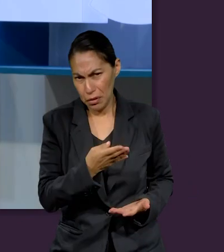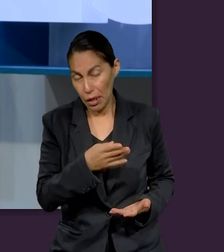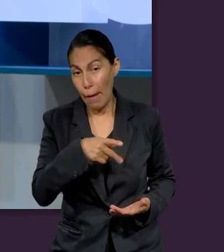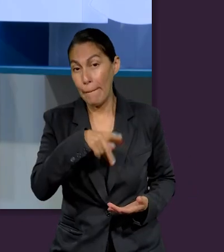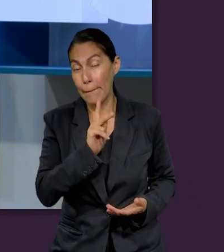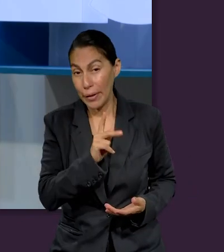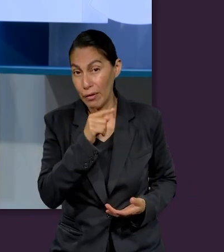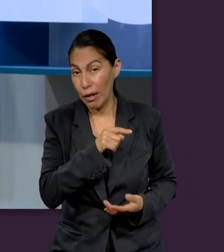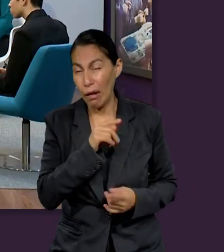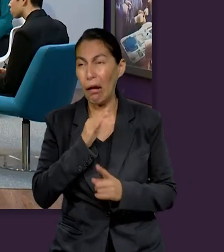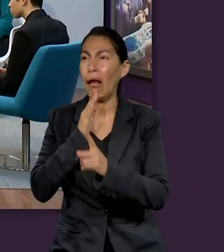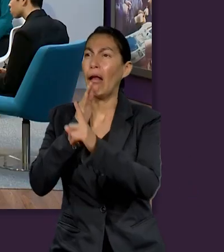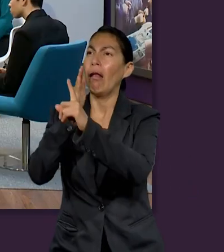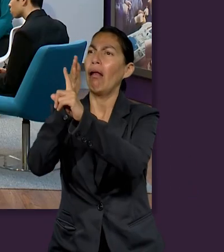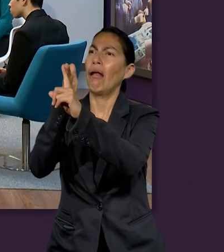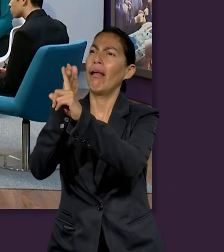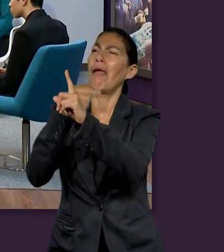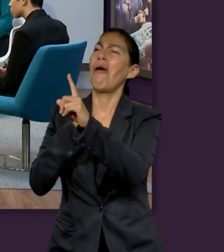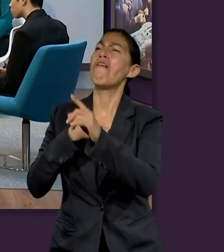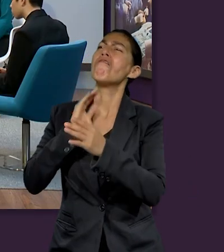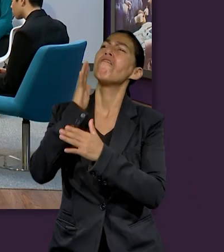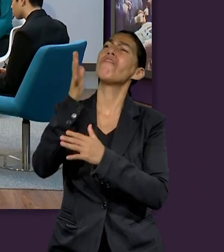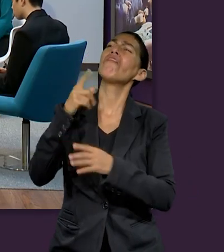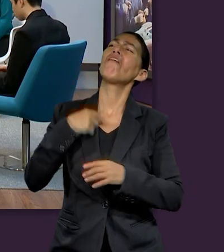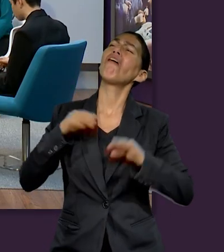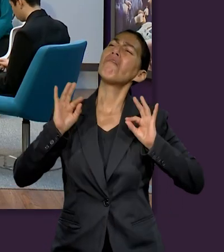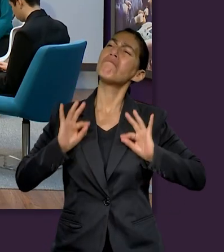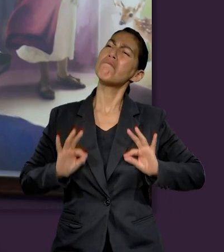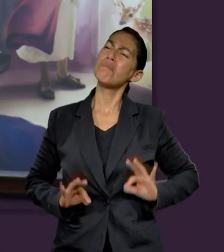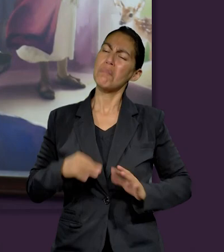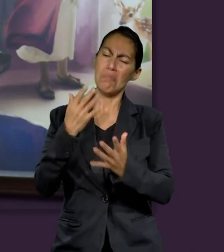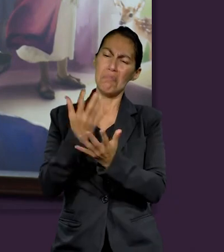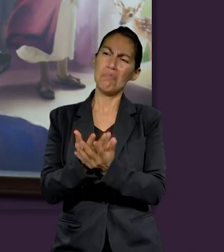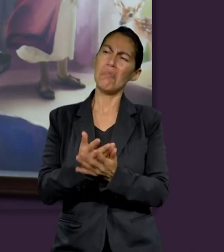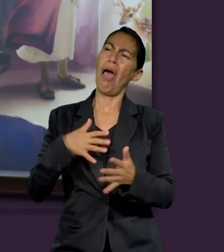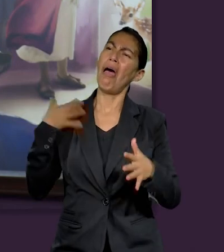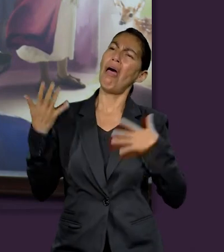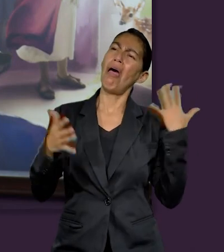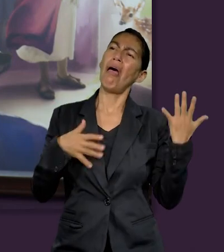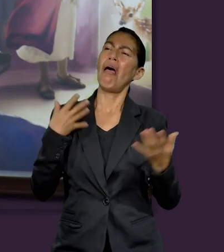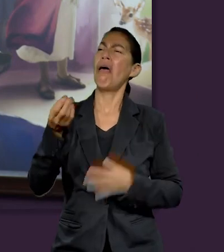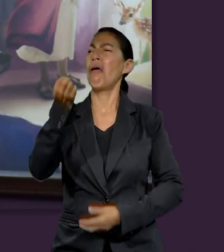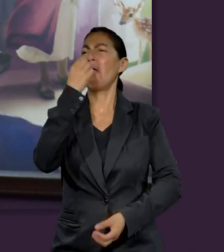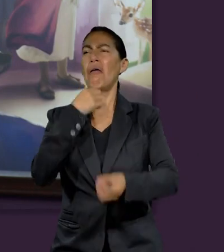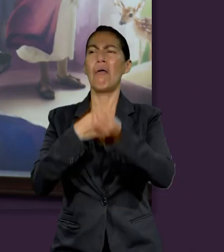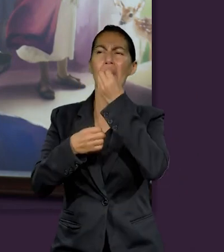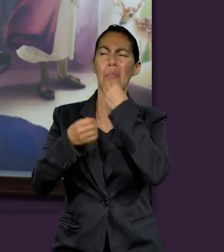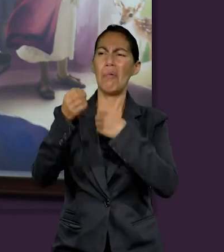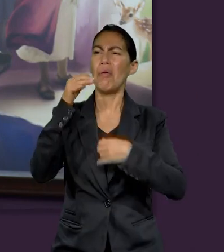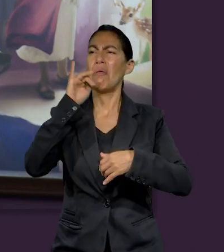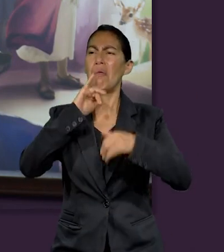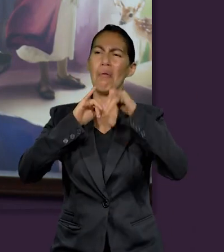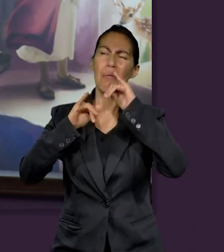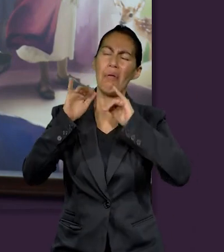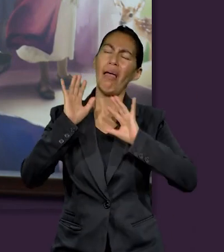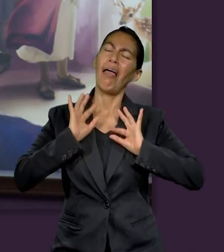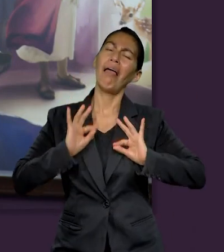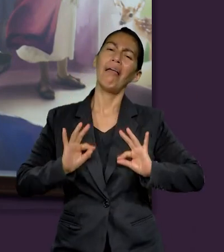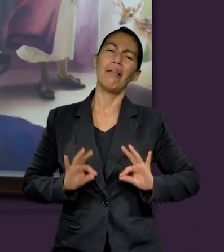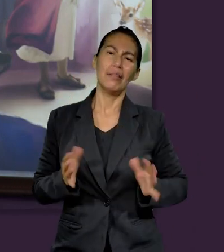través del esfuerzo Pero a qué visión lo estaba dando él solo decía para cuando yo llegué a descansar pueda comer